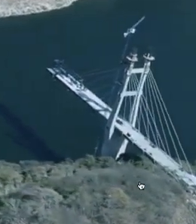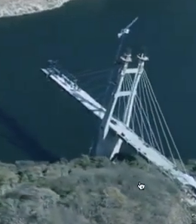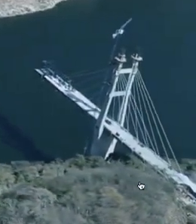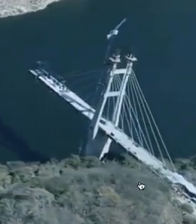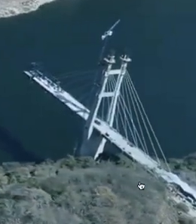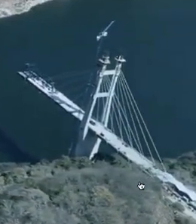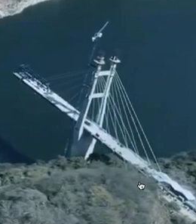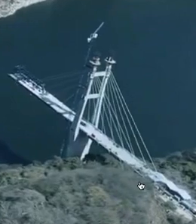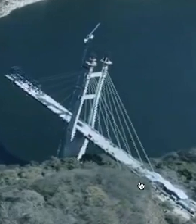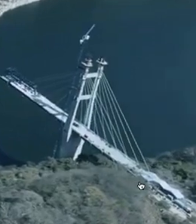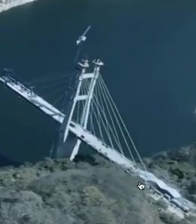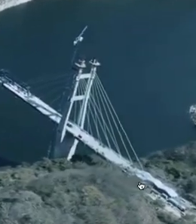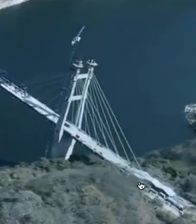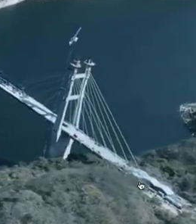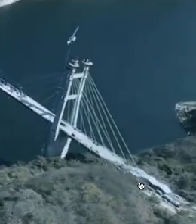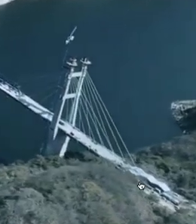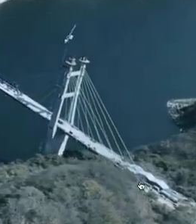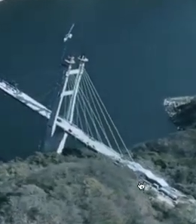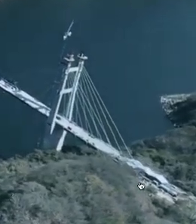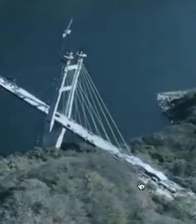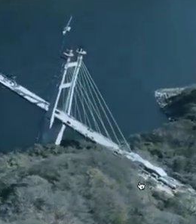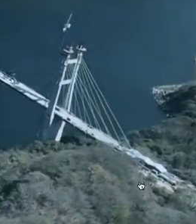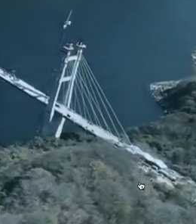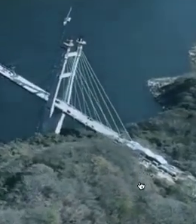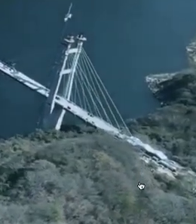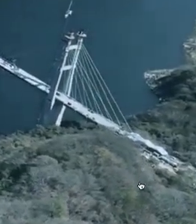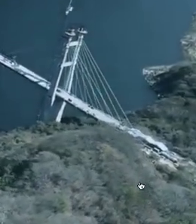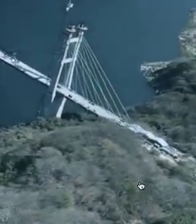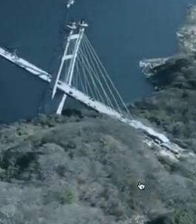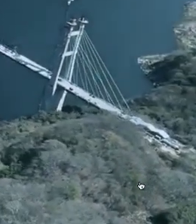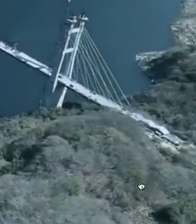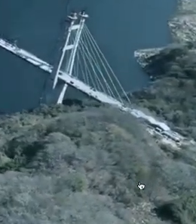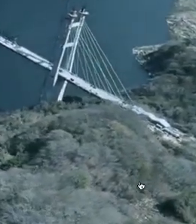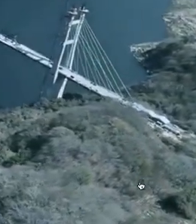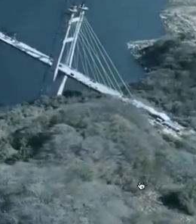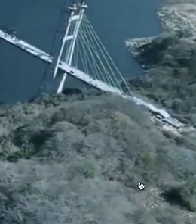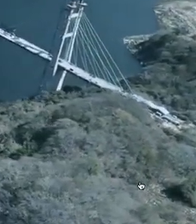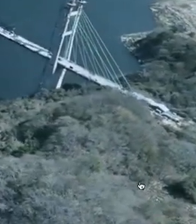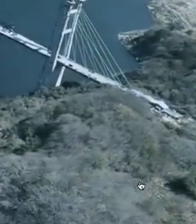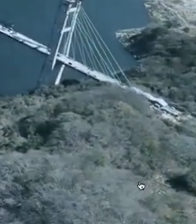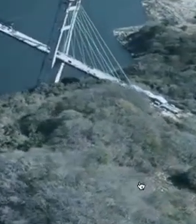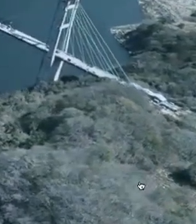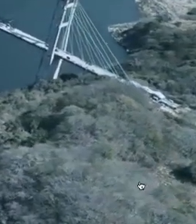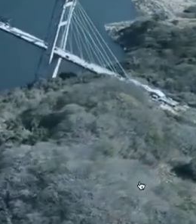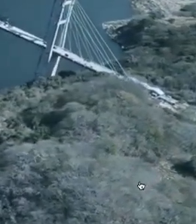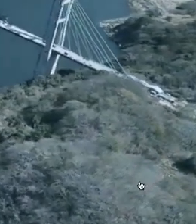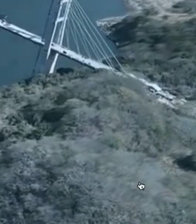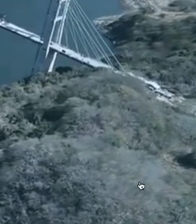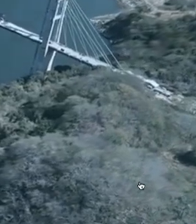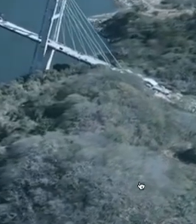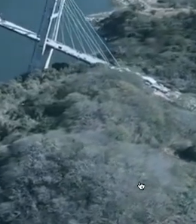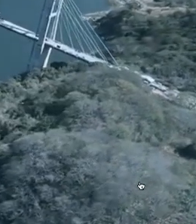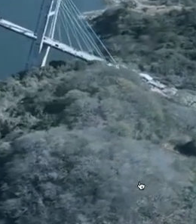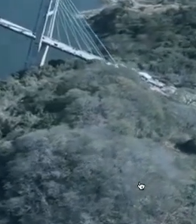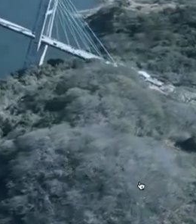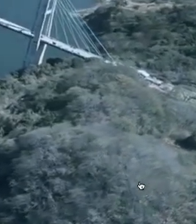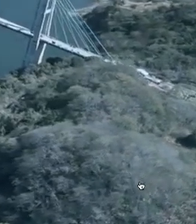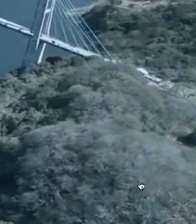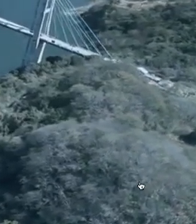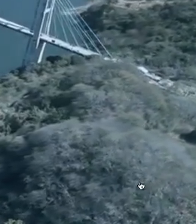de ingeniería civil de Avanzada ya es la pero es un claro de casi